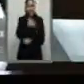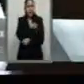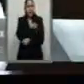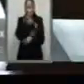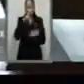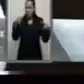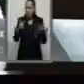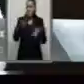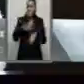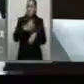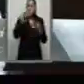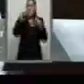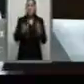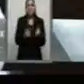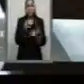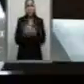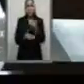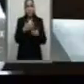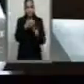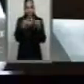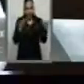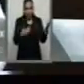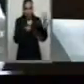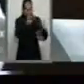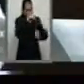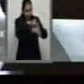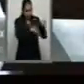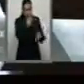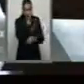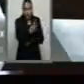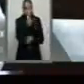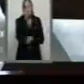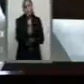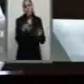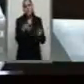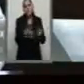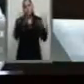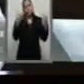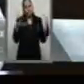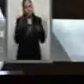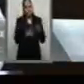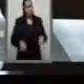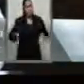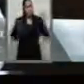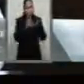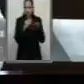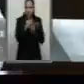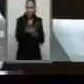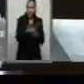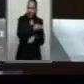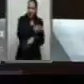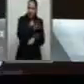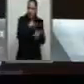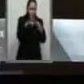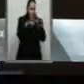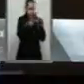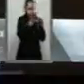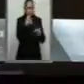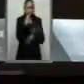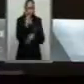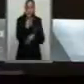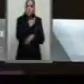Dimensionemos nuestras acciones. Esta reforma es histórica, ya se ha dicho aquí, ya que con ella finalmente se elevará el estatus jurídico de la